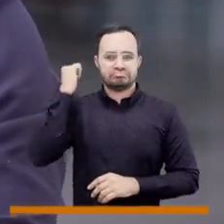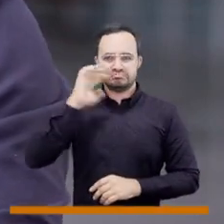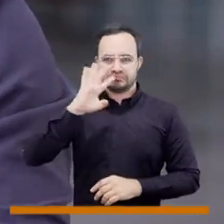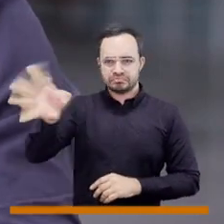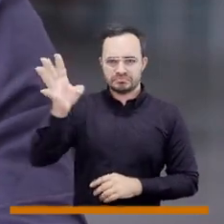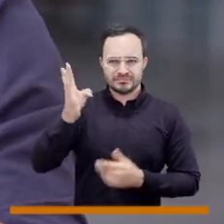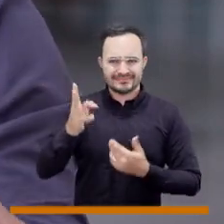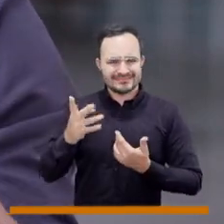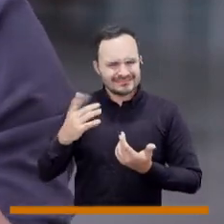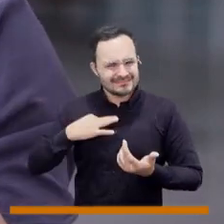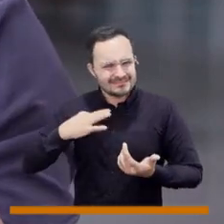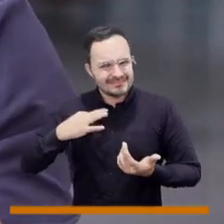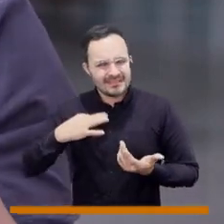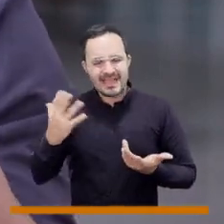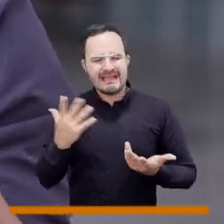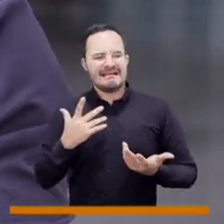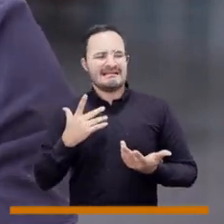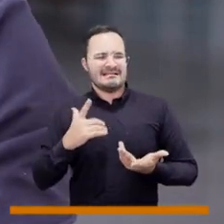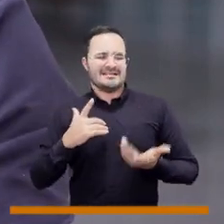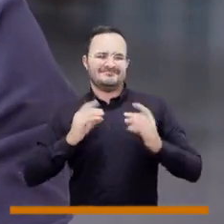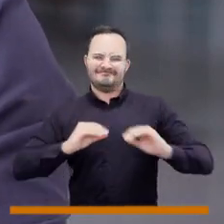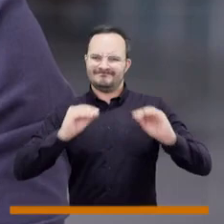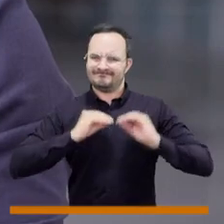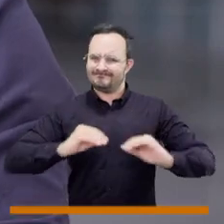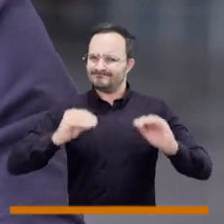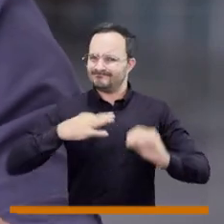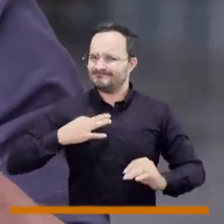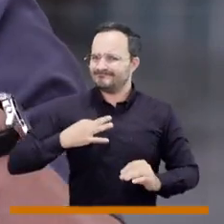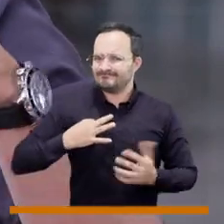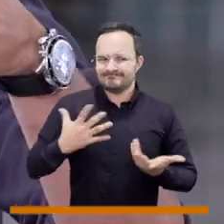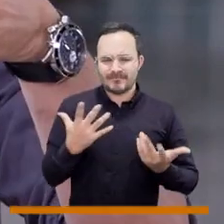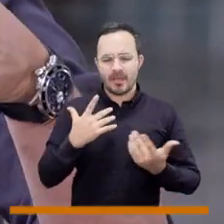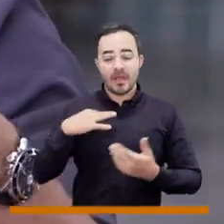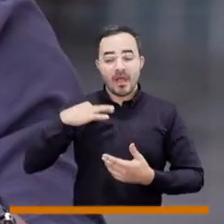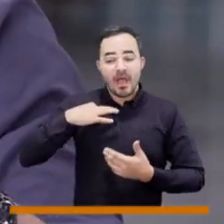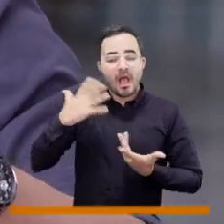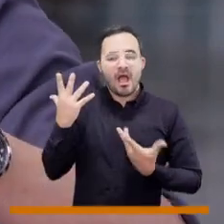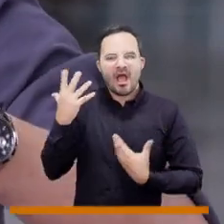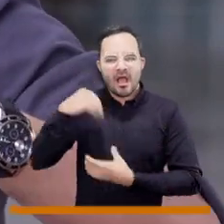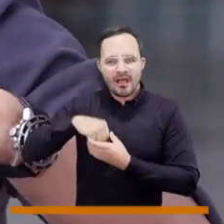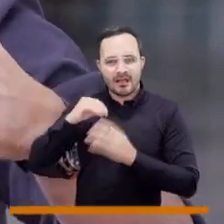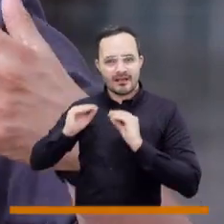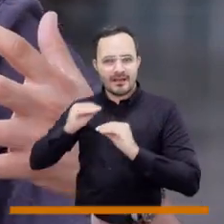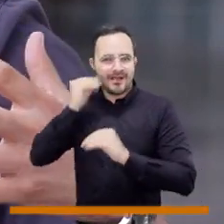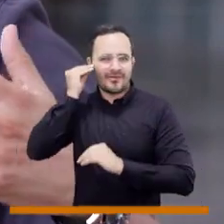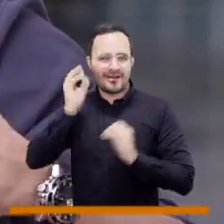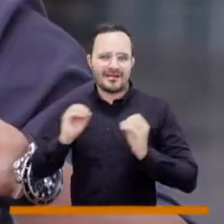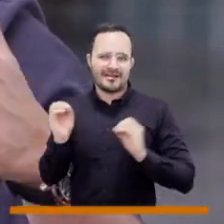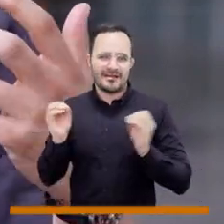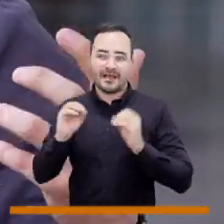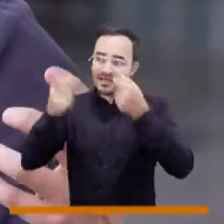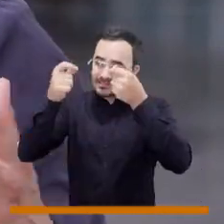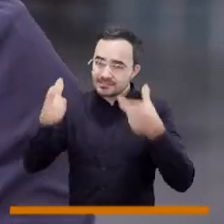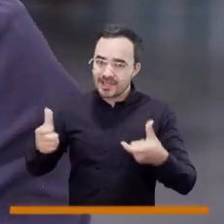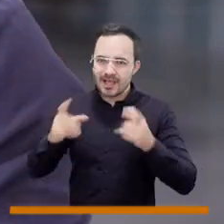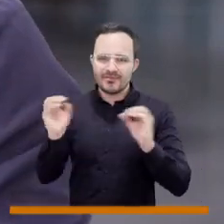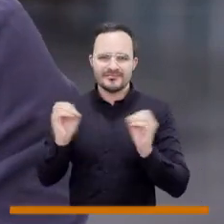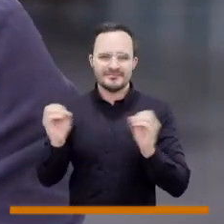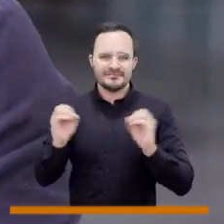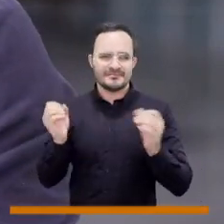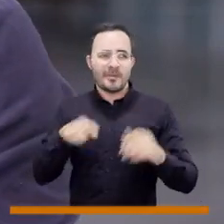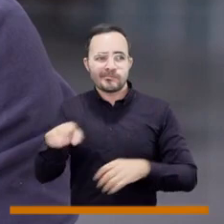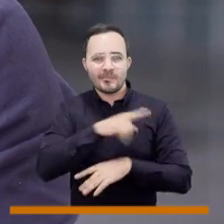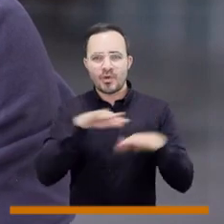causa de una mala educación, no solamente desde los hogares, sino desde la escuela y desde el Estado.